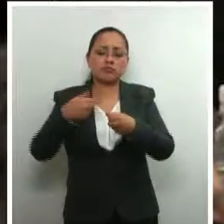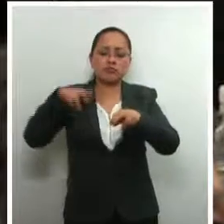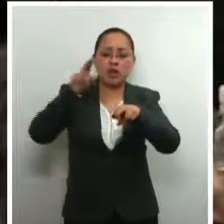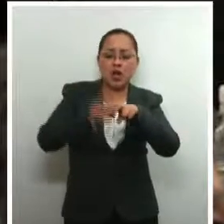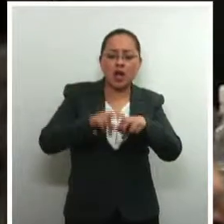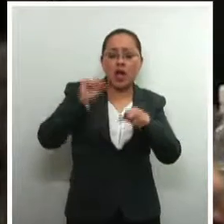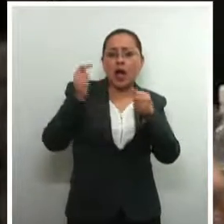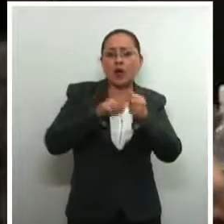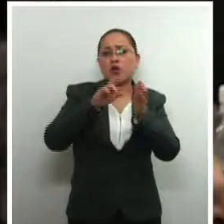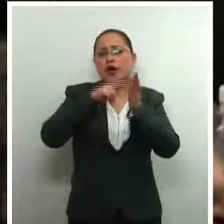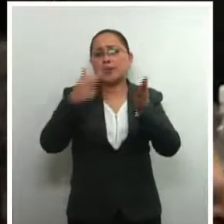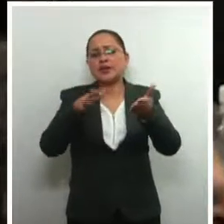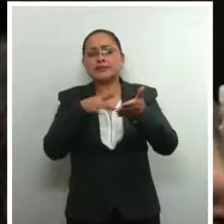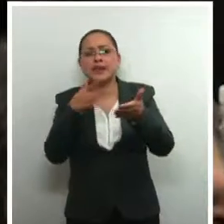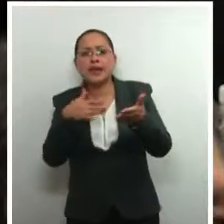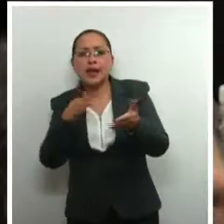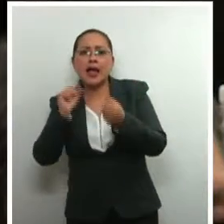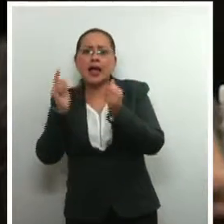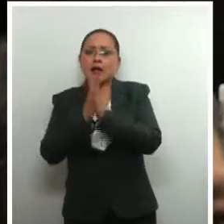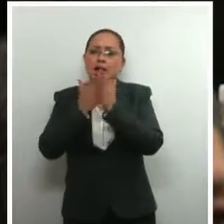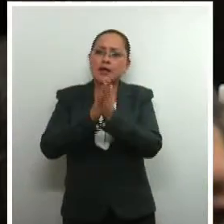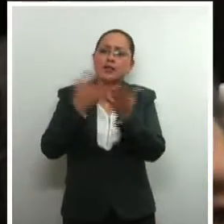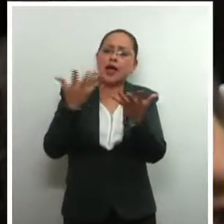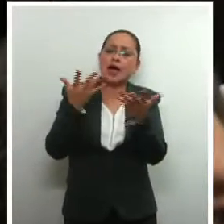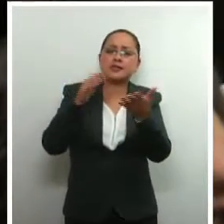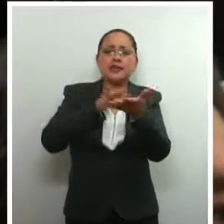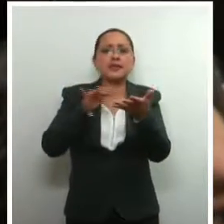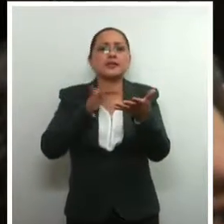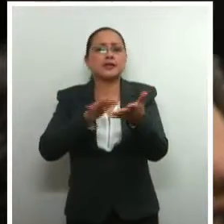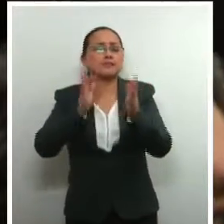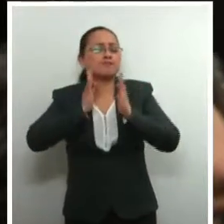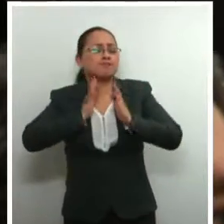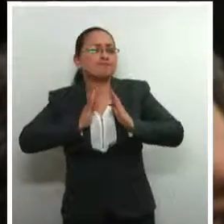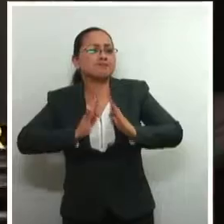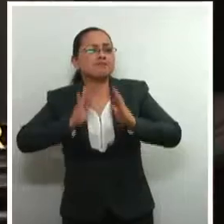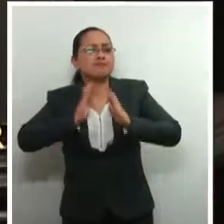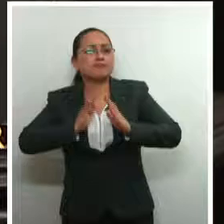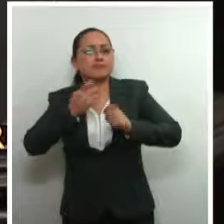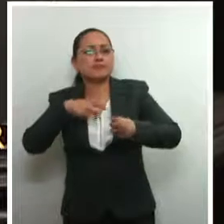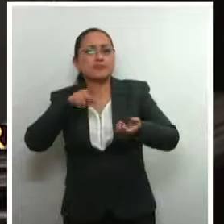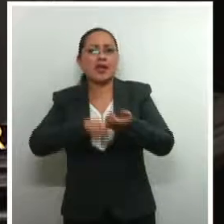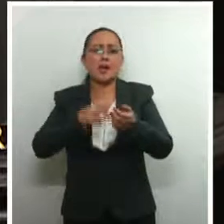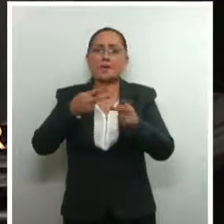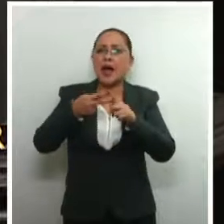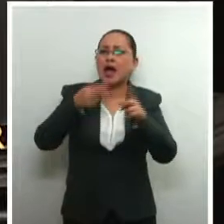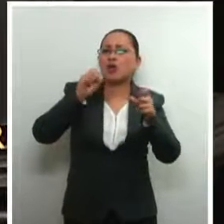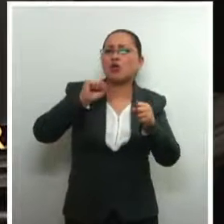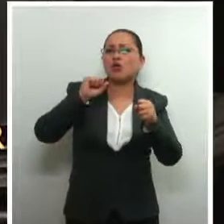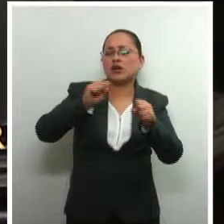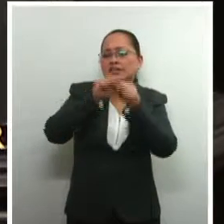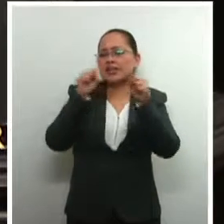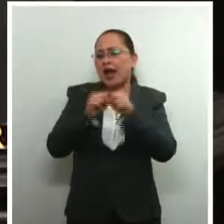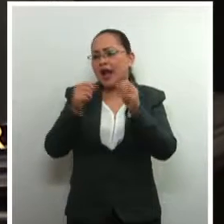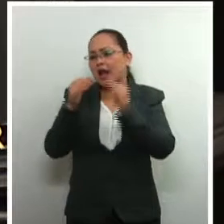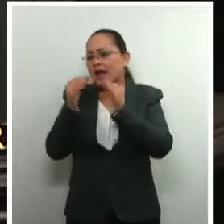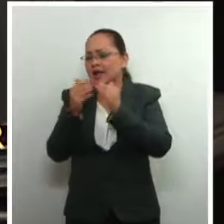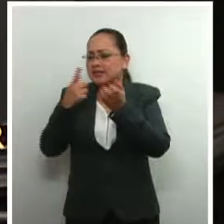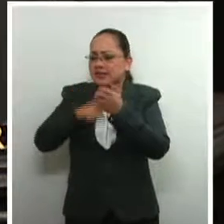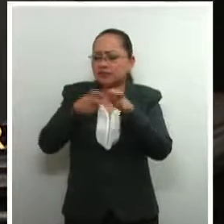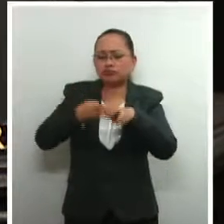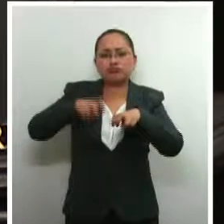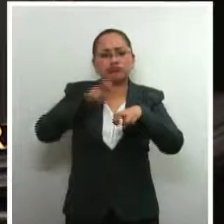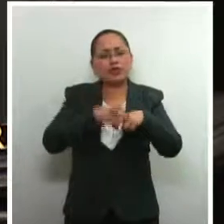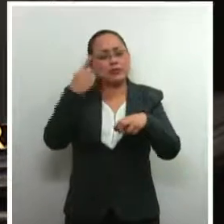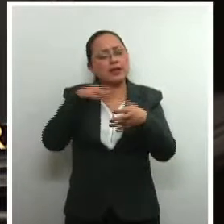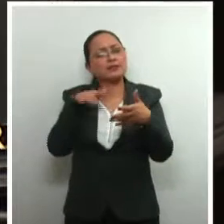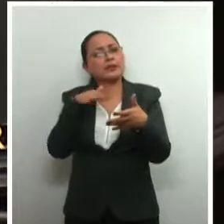buena revista, un buen libro, a leer tranquilamente en el parque o en la sala de nuestra casa.